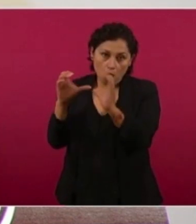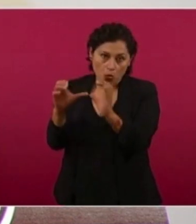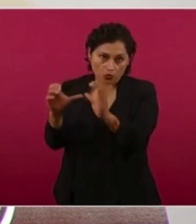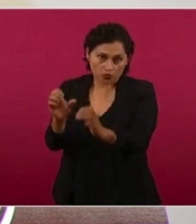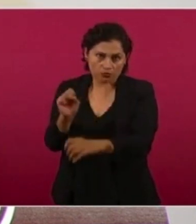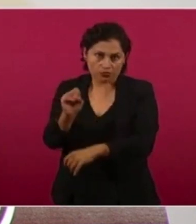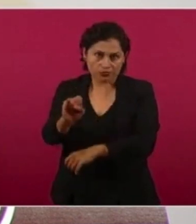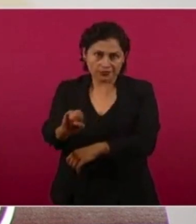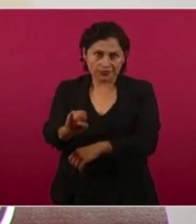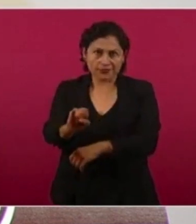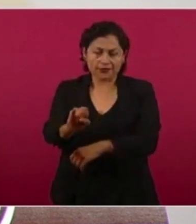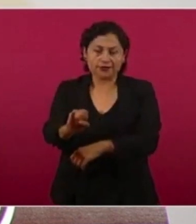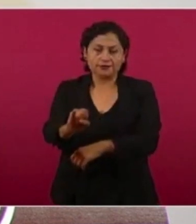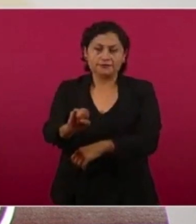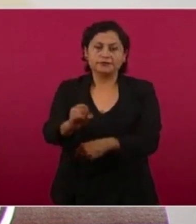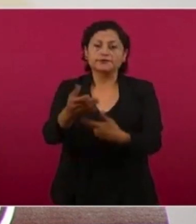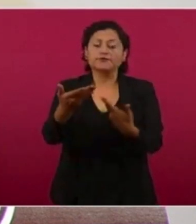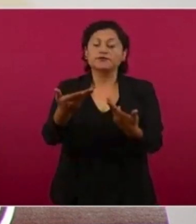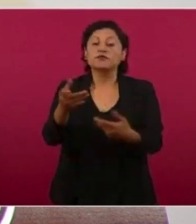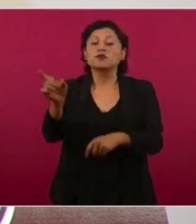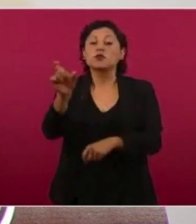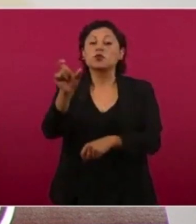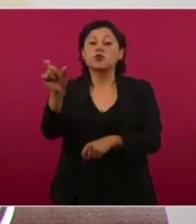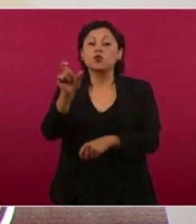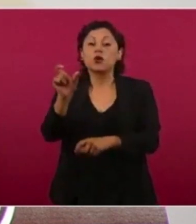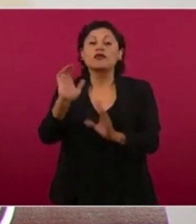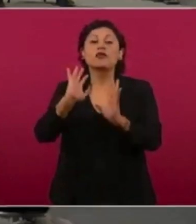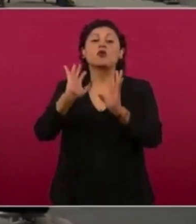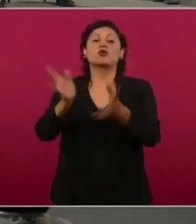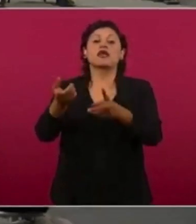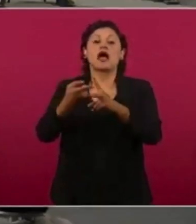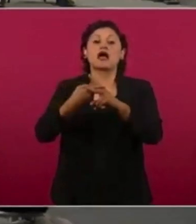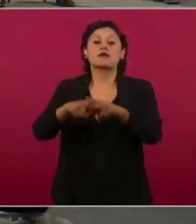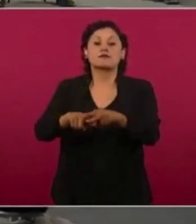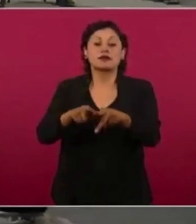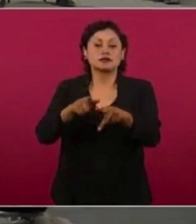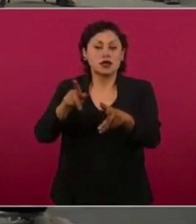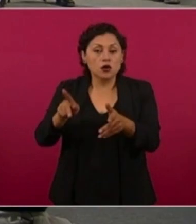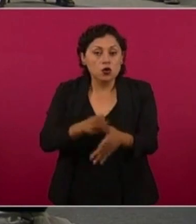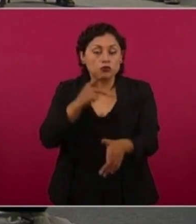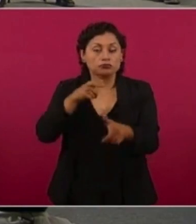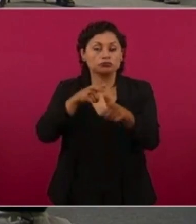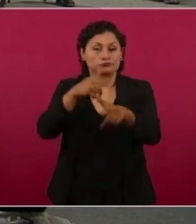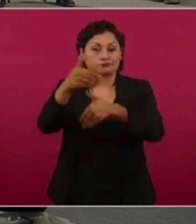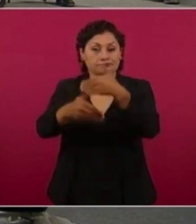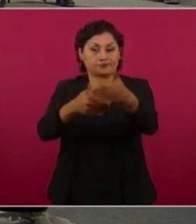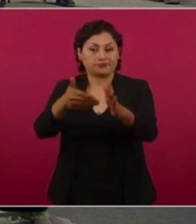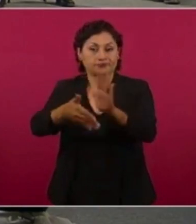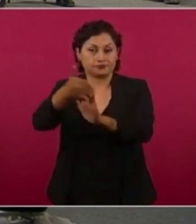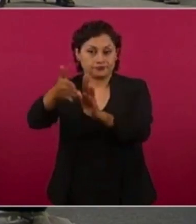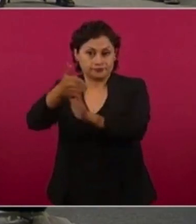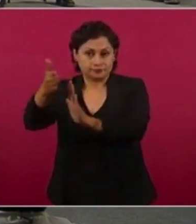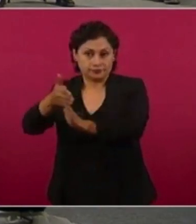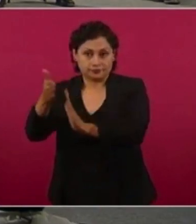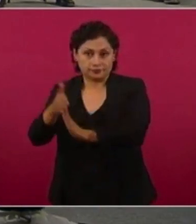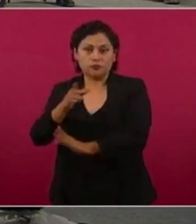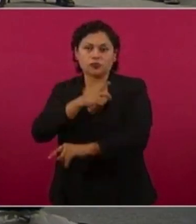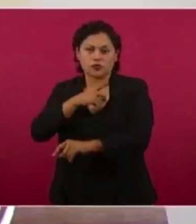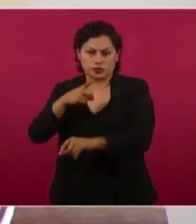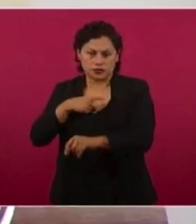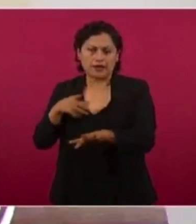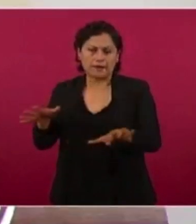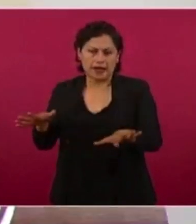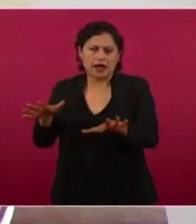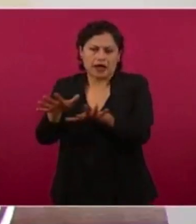el momento en el que las obras se lleven adelante se verá si es preciso hacer alguna clase de ajuste. Por